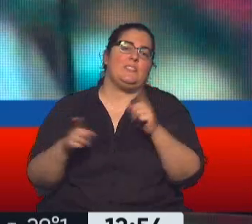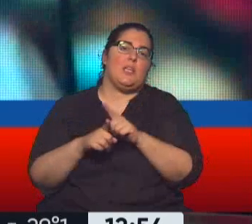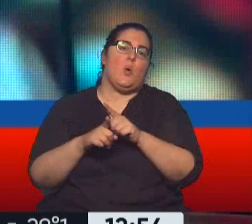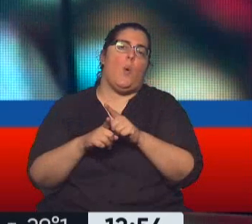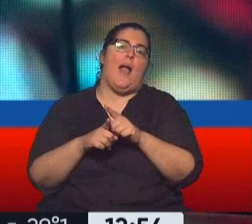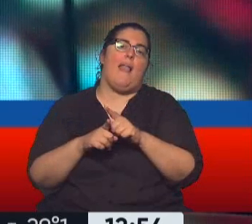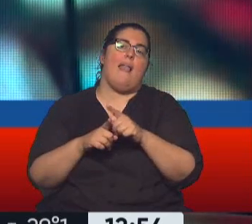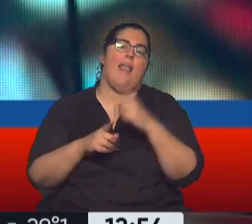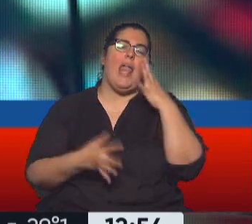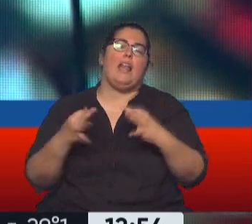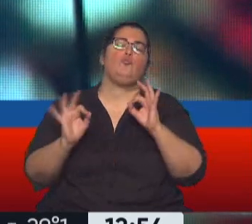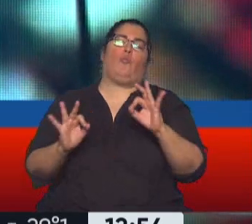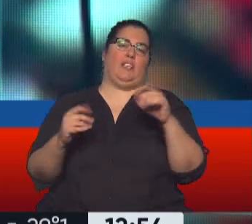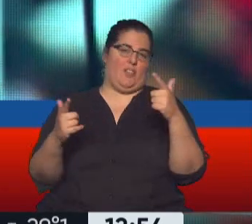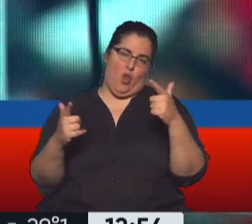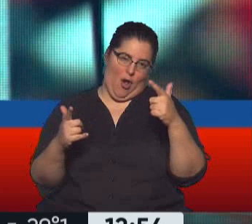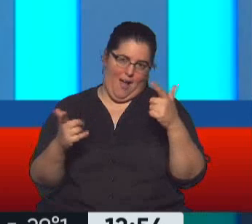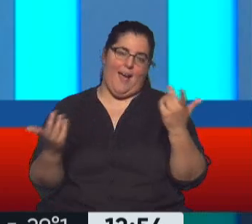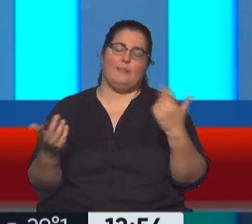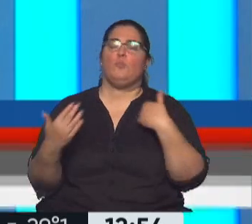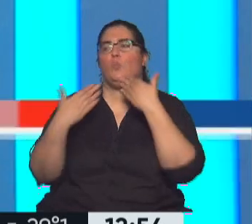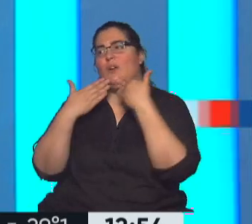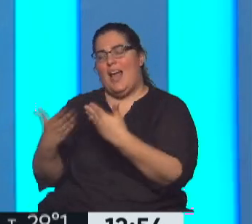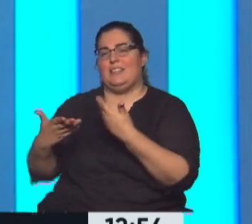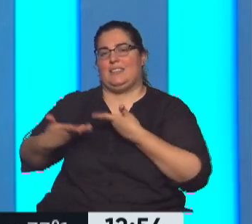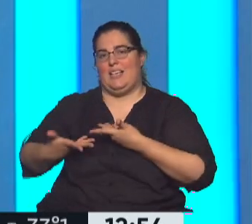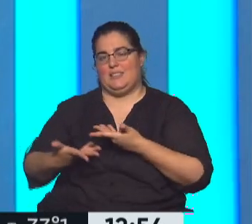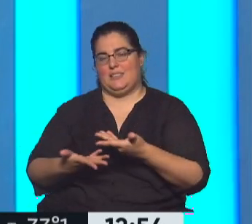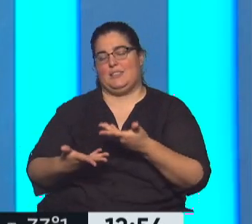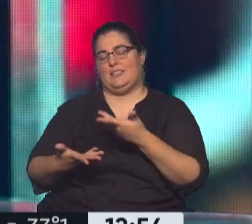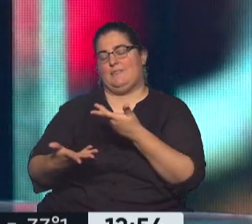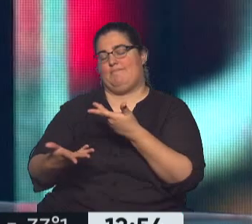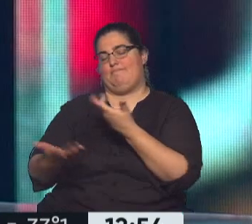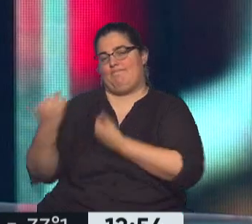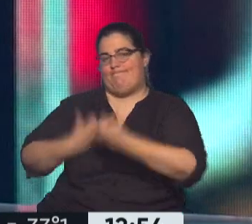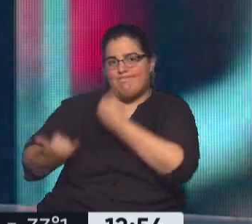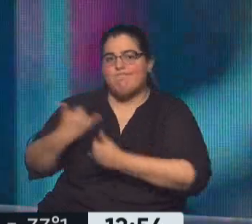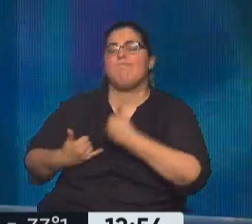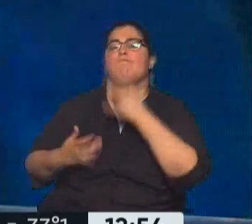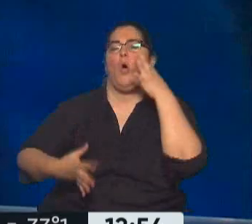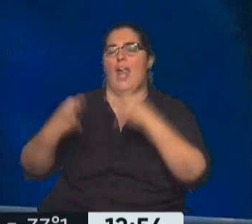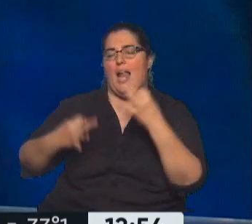en cuanto al análisis. Eber Ostrovieski, te agradezco muchísimo lo que nos has aportado